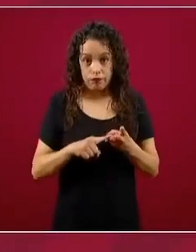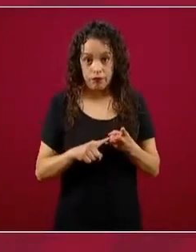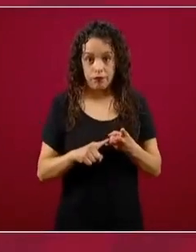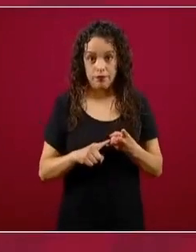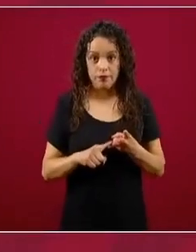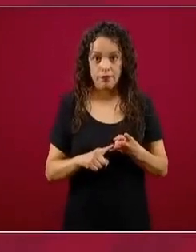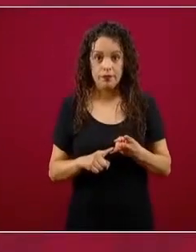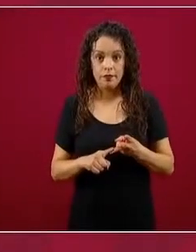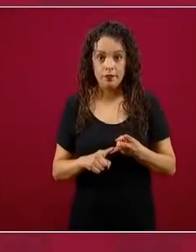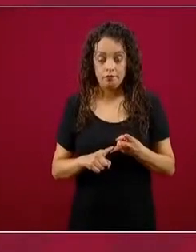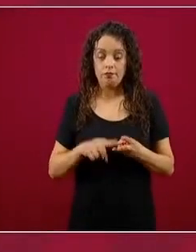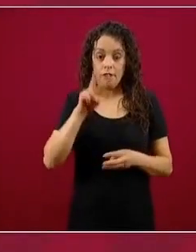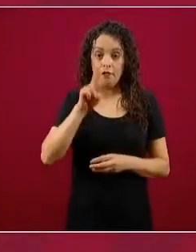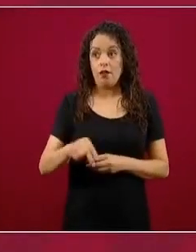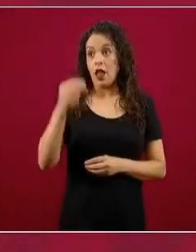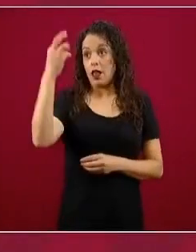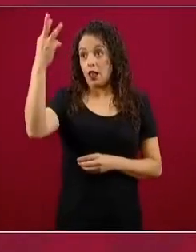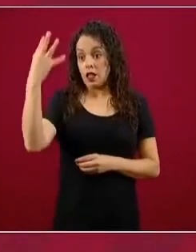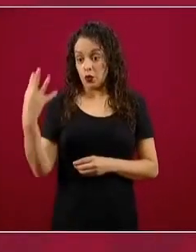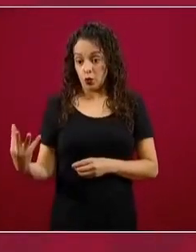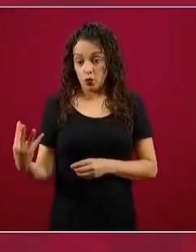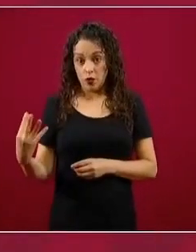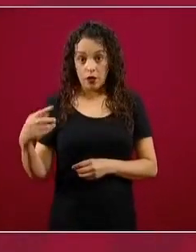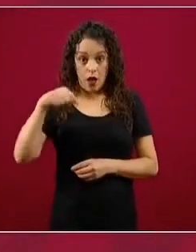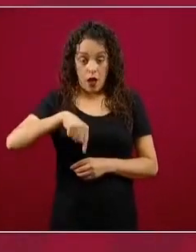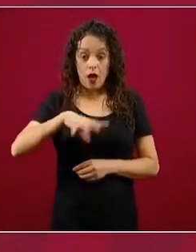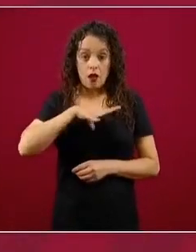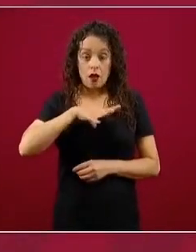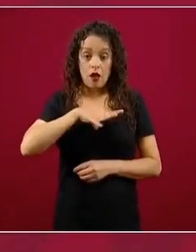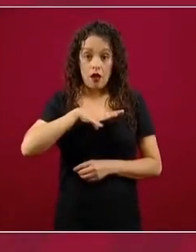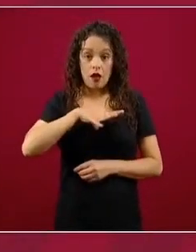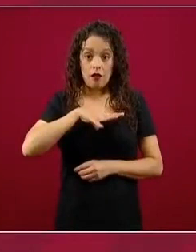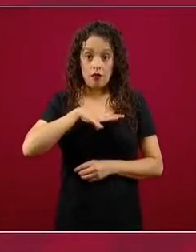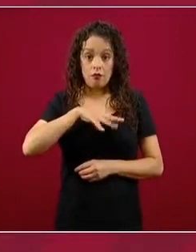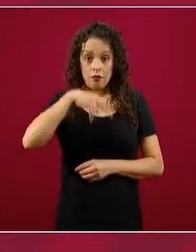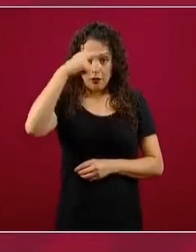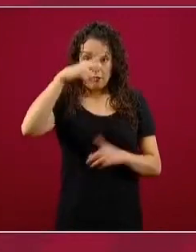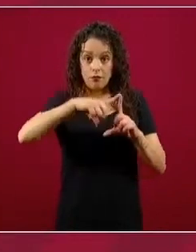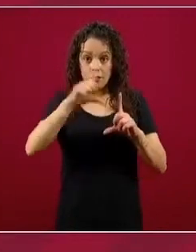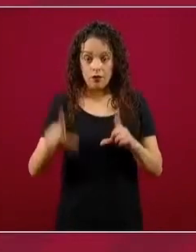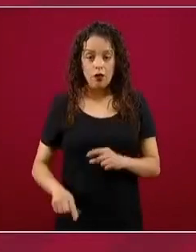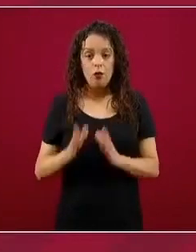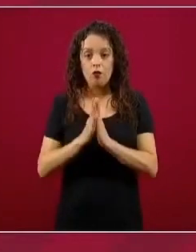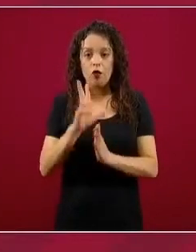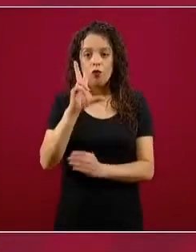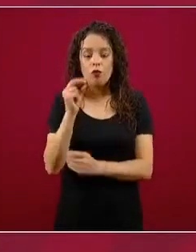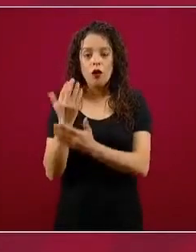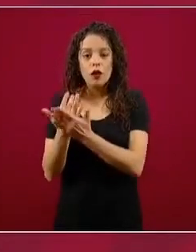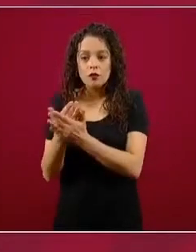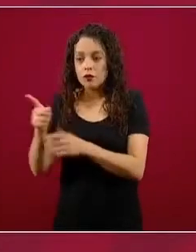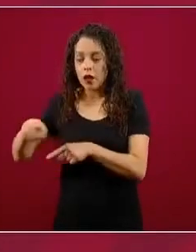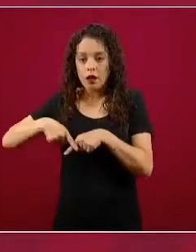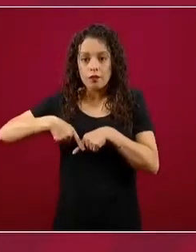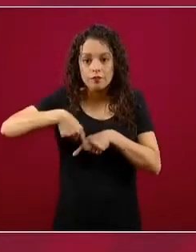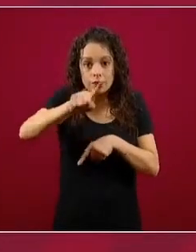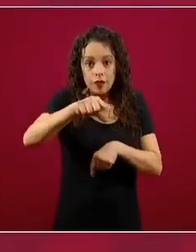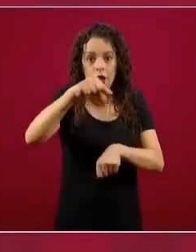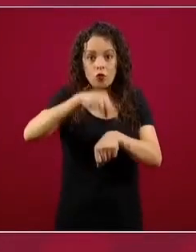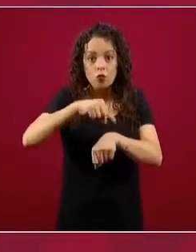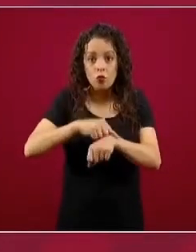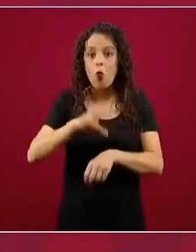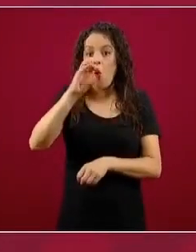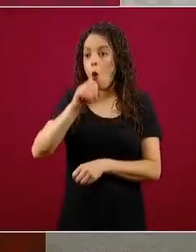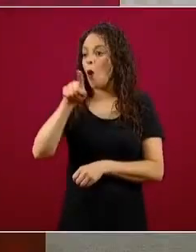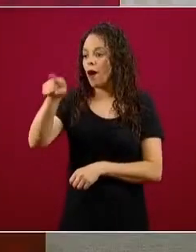ocurre en 3/4 partes de la población mexicana, no se esperen y vayan a evaluarse o lleven al familiar a